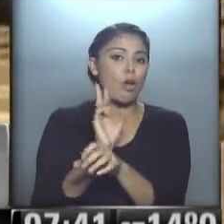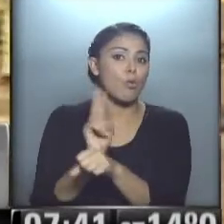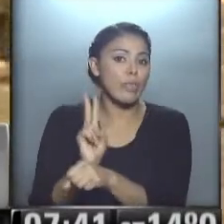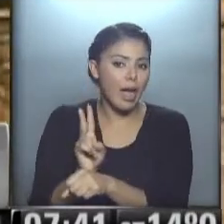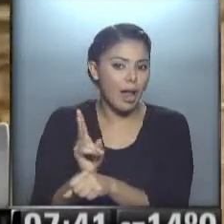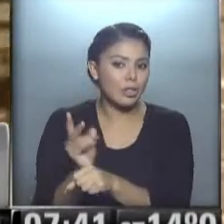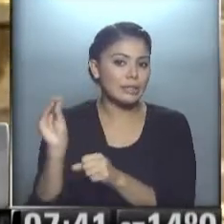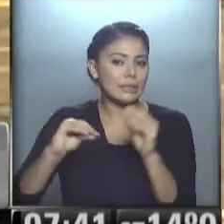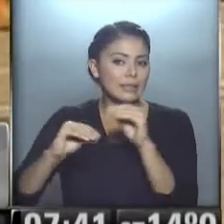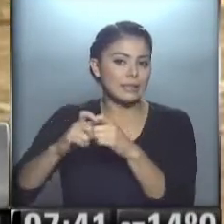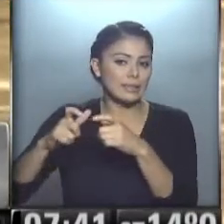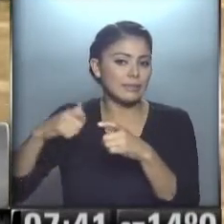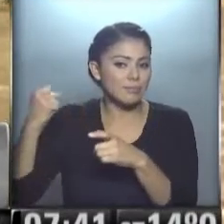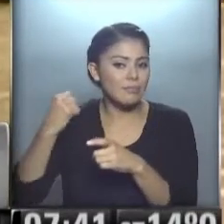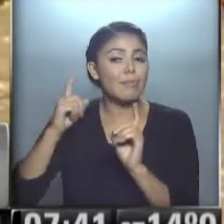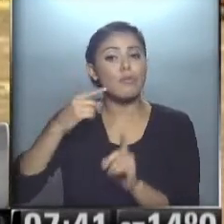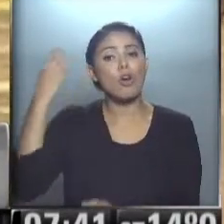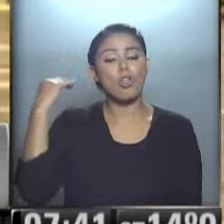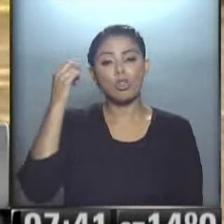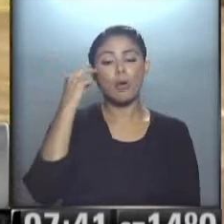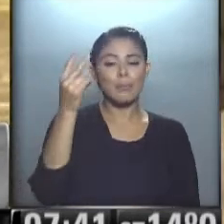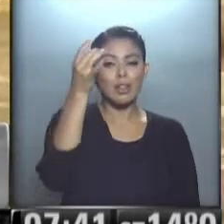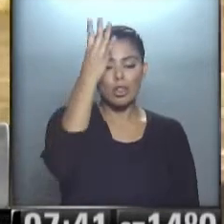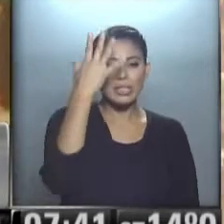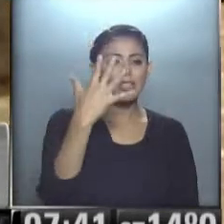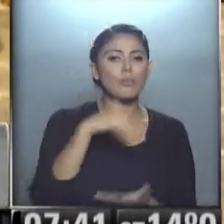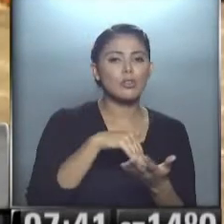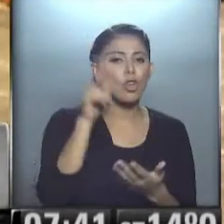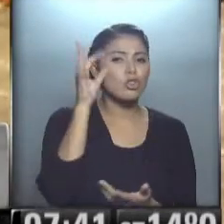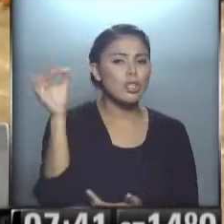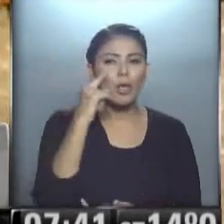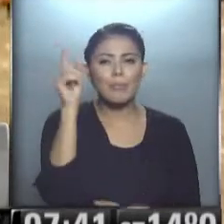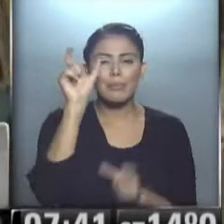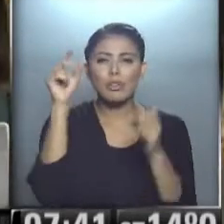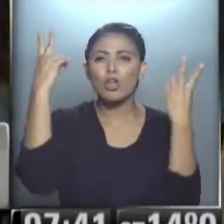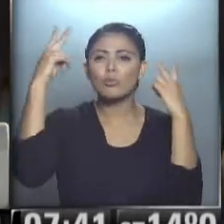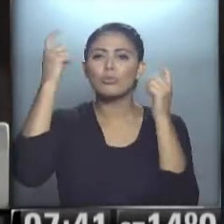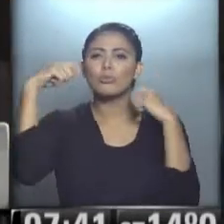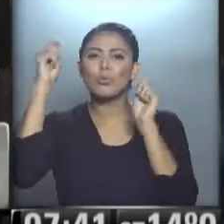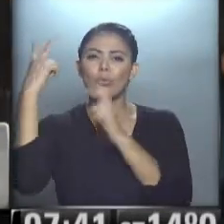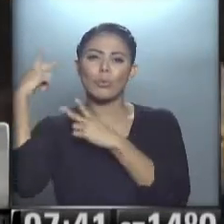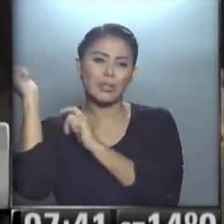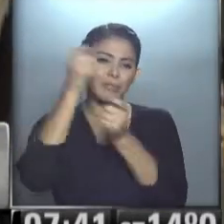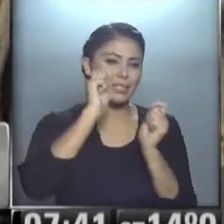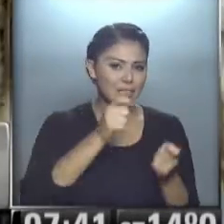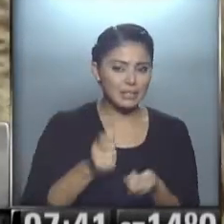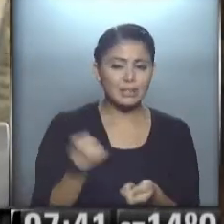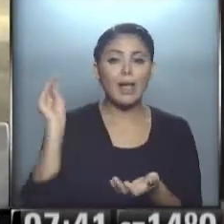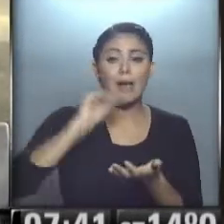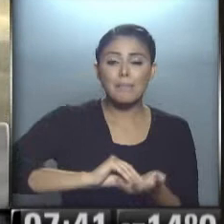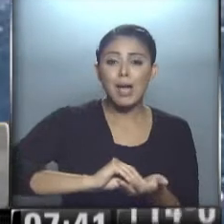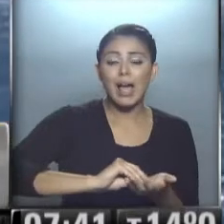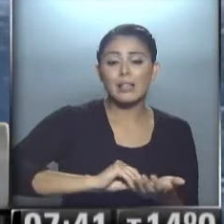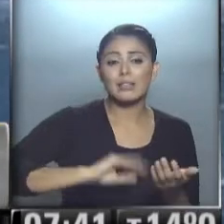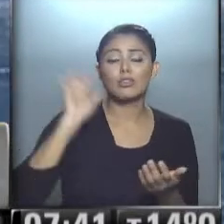acrecentarlo como ha pasado en 2012 que tocamos los 5 millones 700 mil visitantes y sumado al movimiento económico que